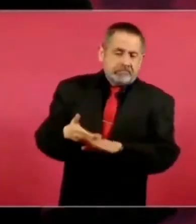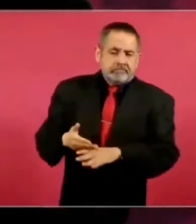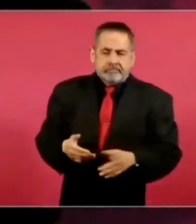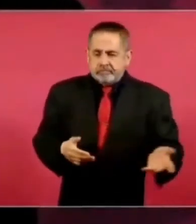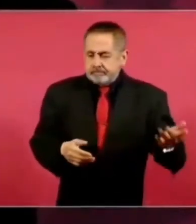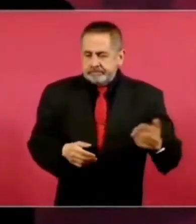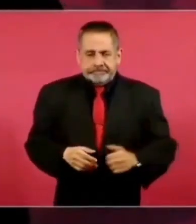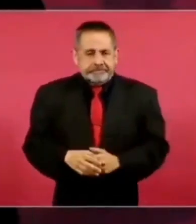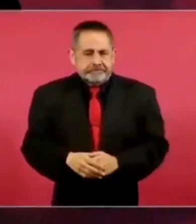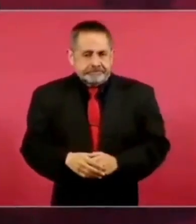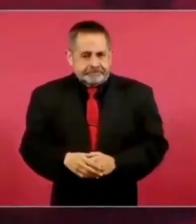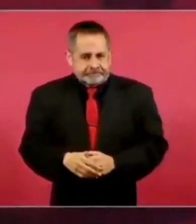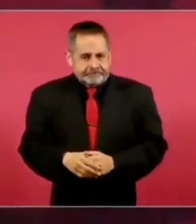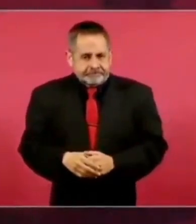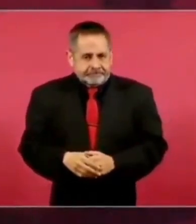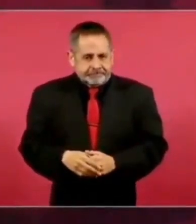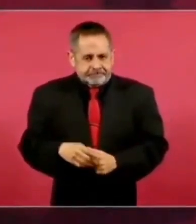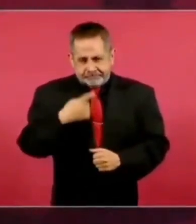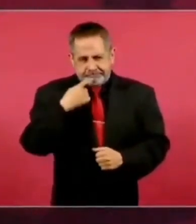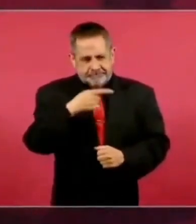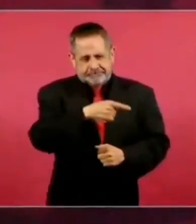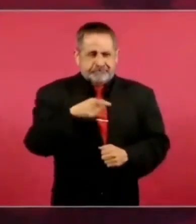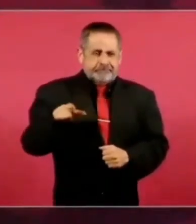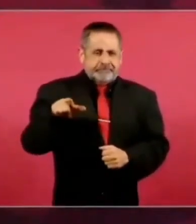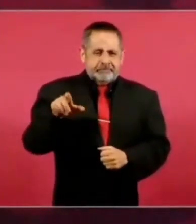Ah, hablaba yo de Loret de Mola.